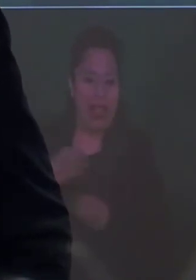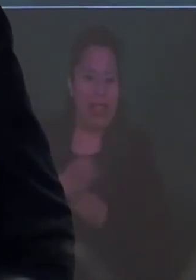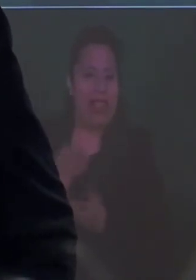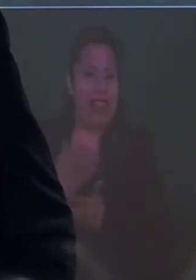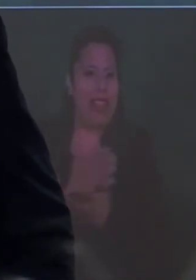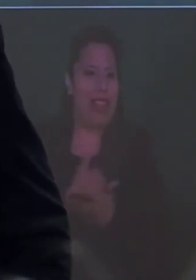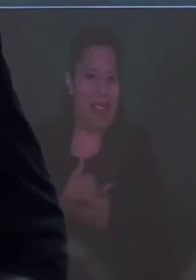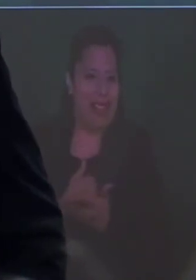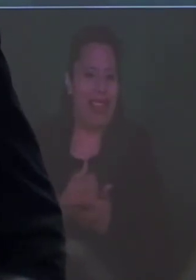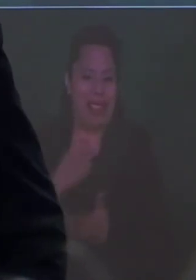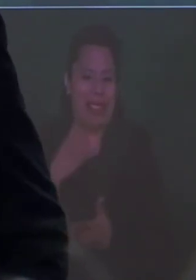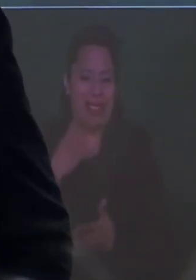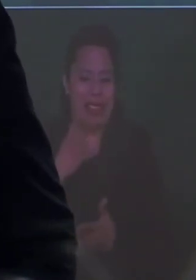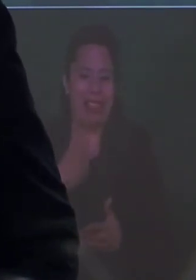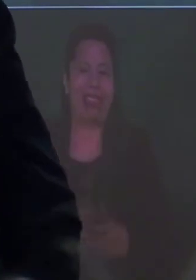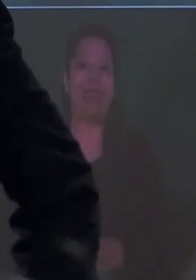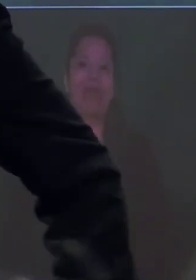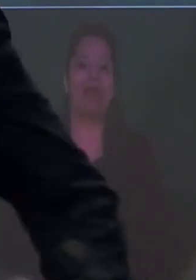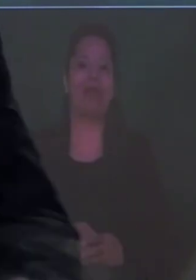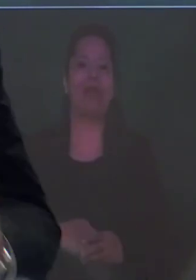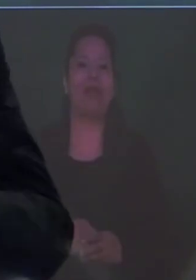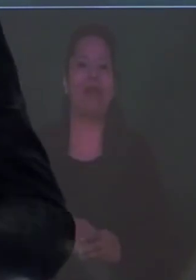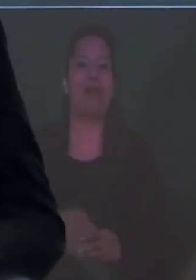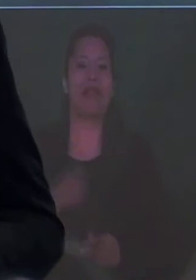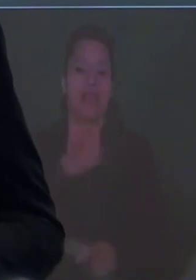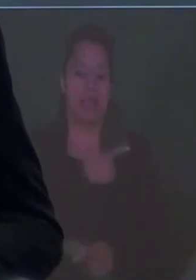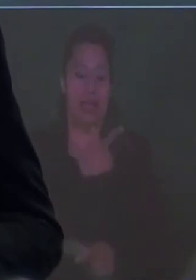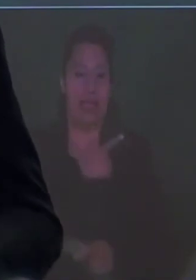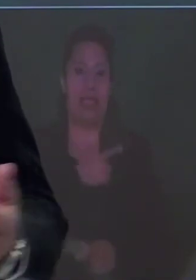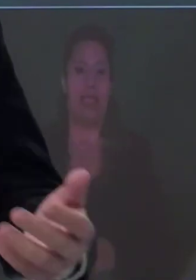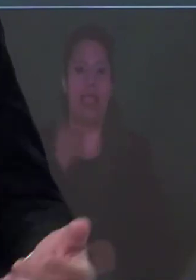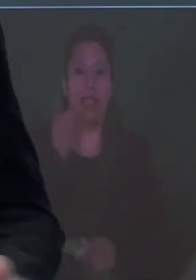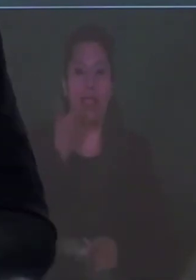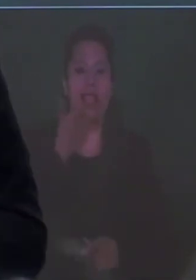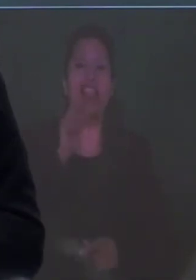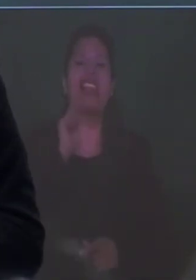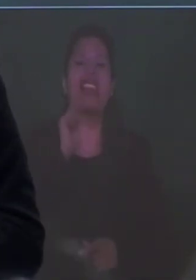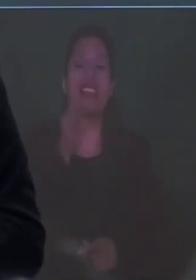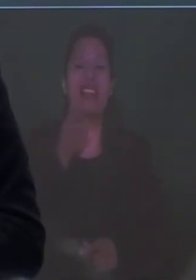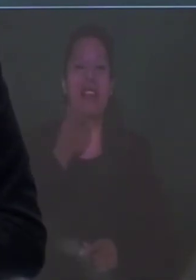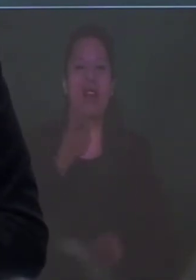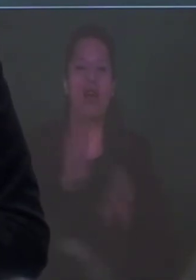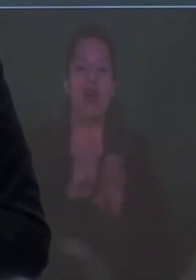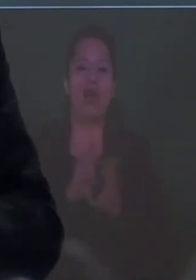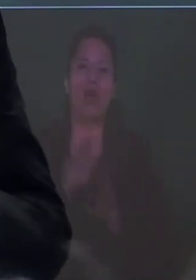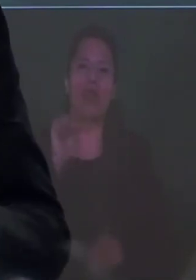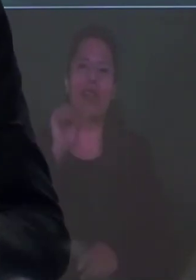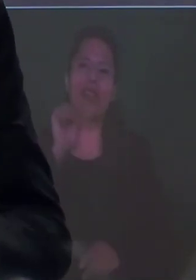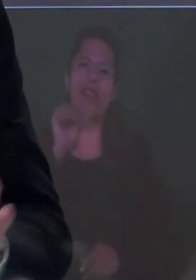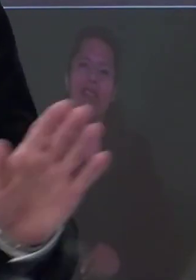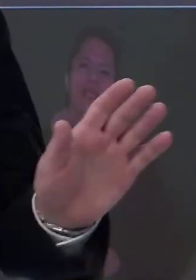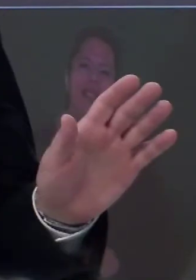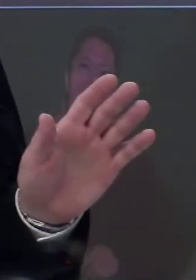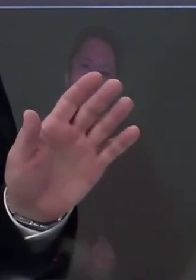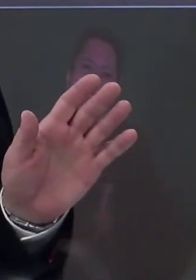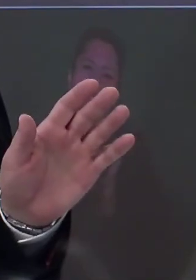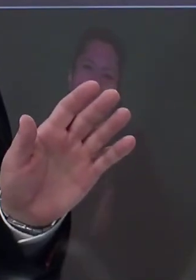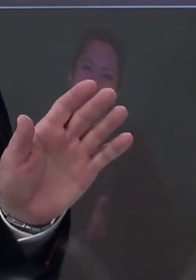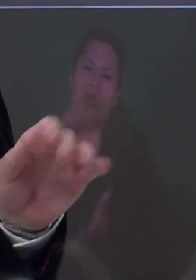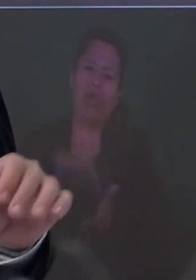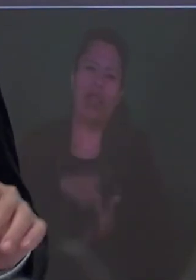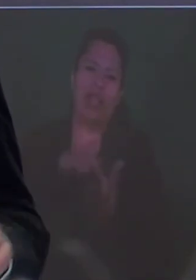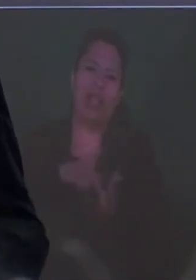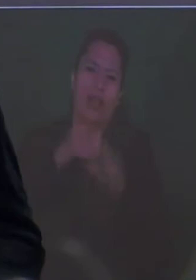el objetivo central recuperar la paz y regresar a la seguridad cuando menos relativa en mexico la pregunta que queda